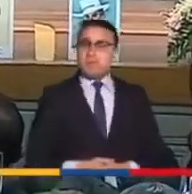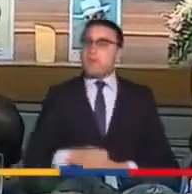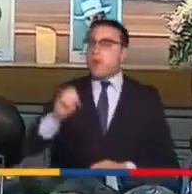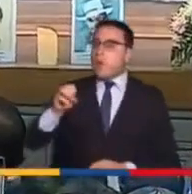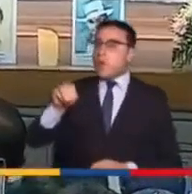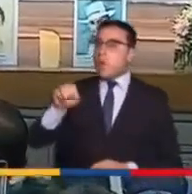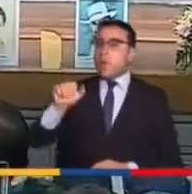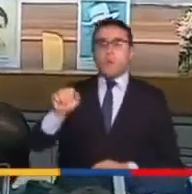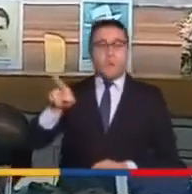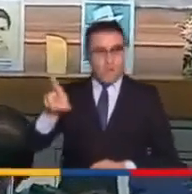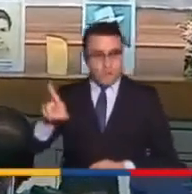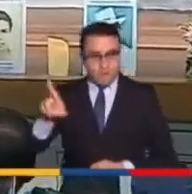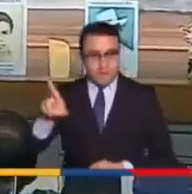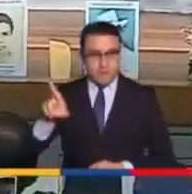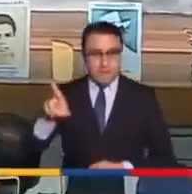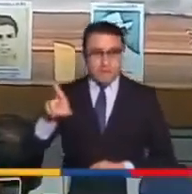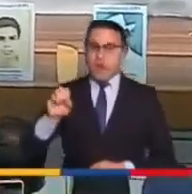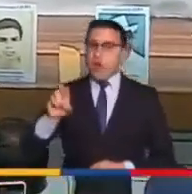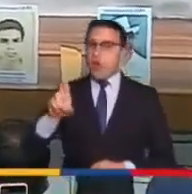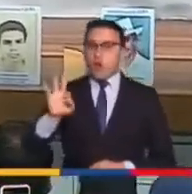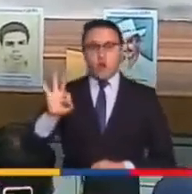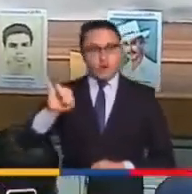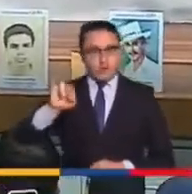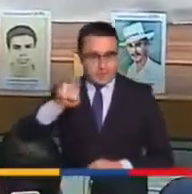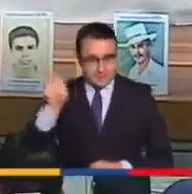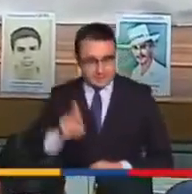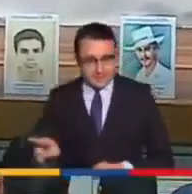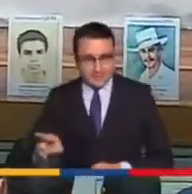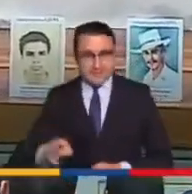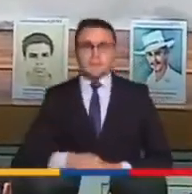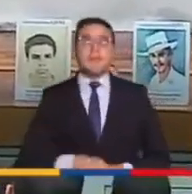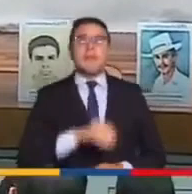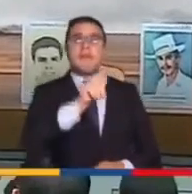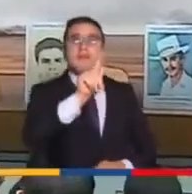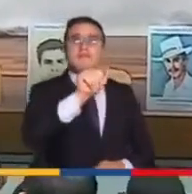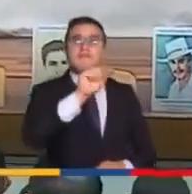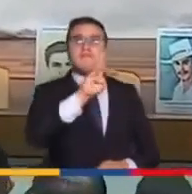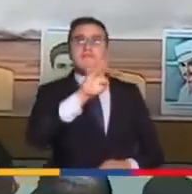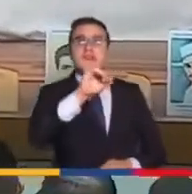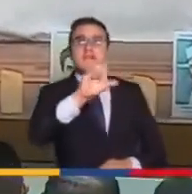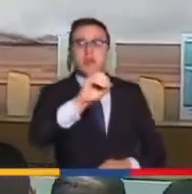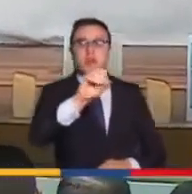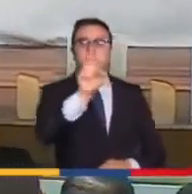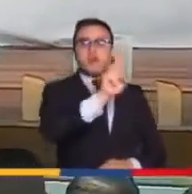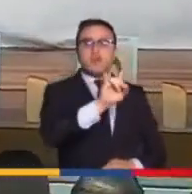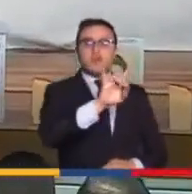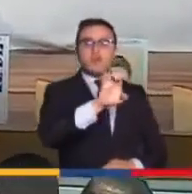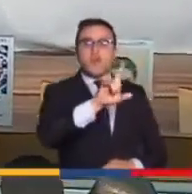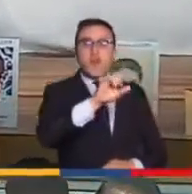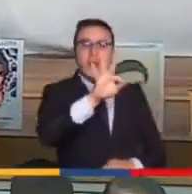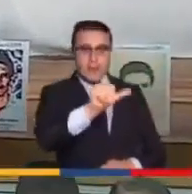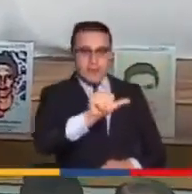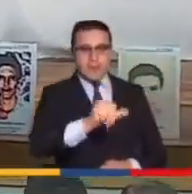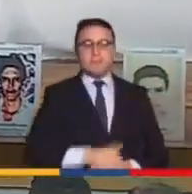Omar de Jesús Ortiz Carmona, Fabio Antonio Zuleta